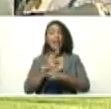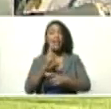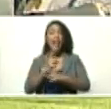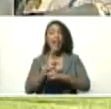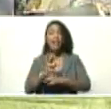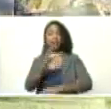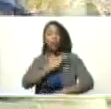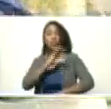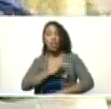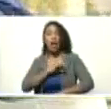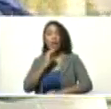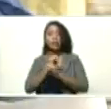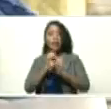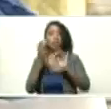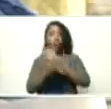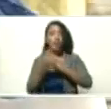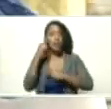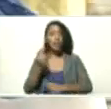papel dominante,